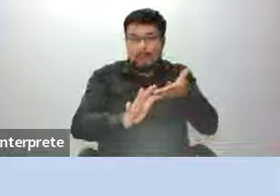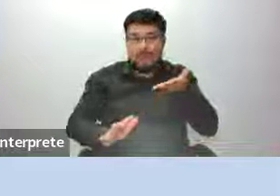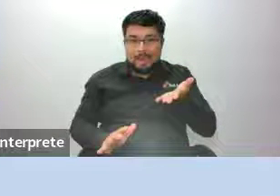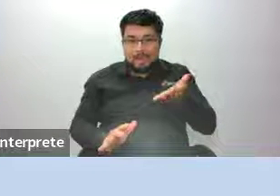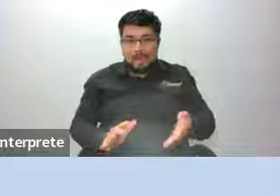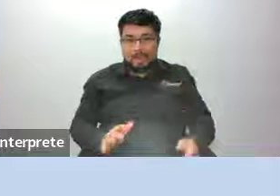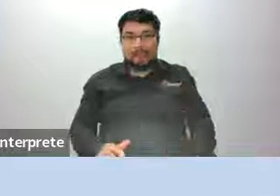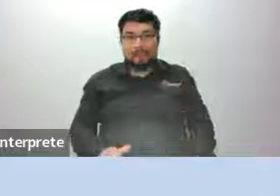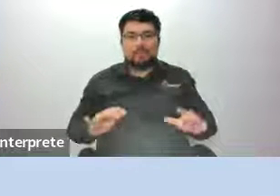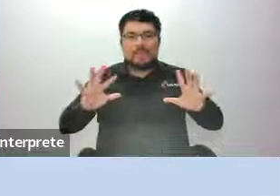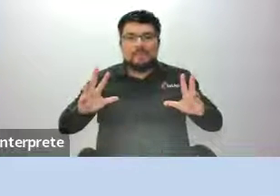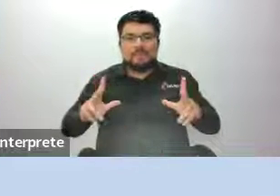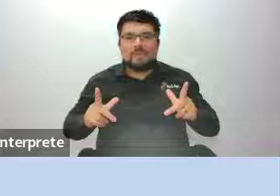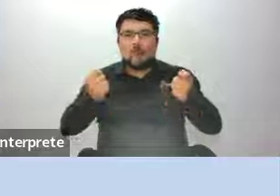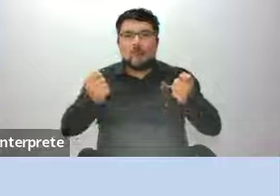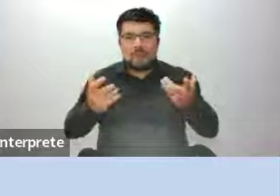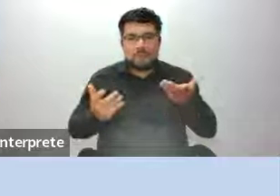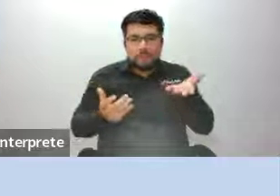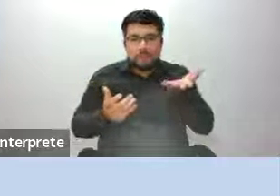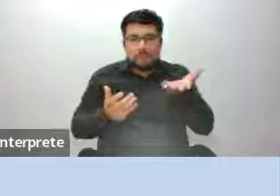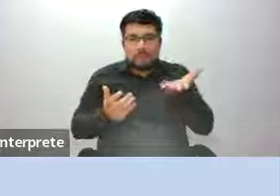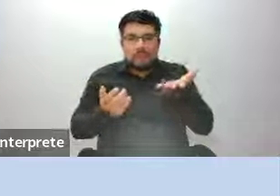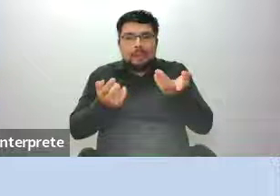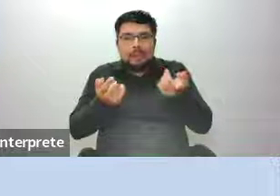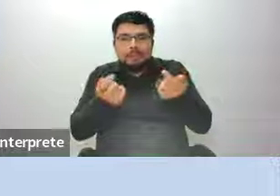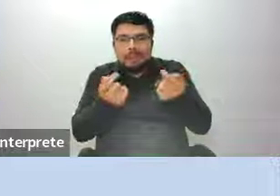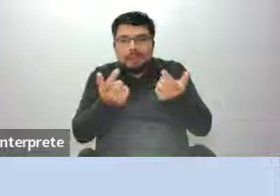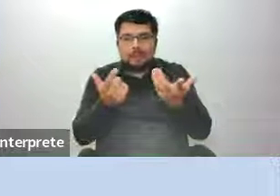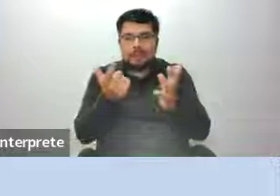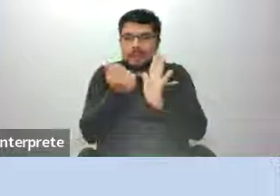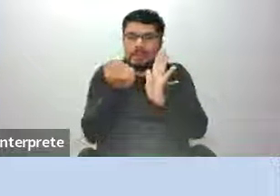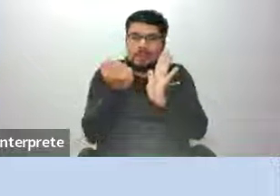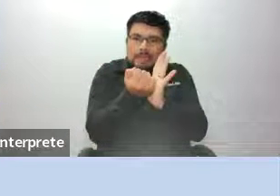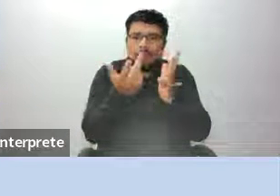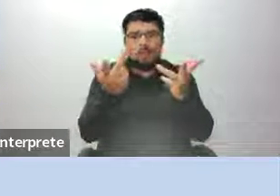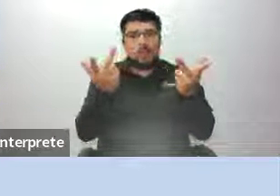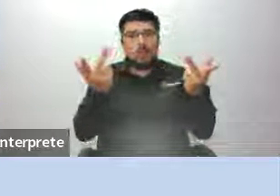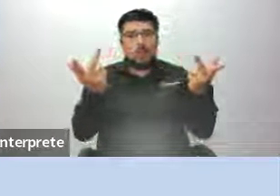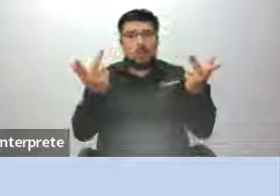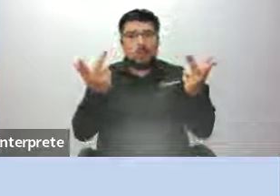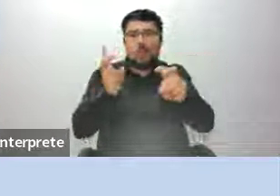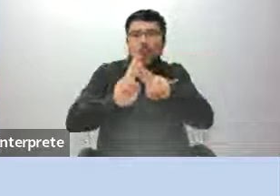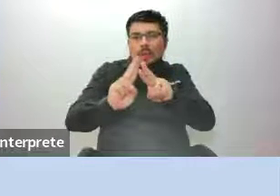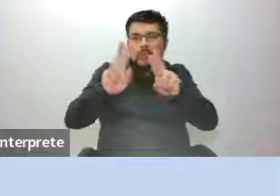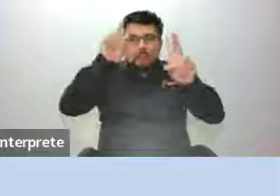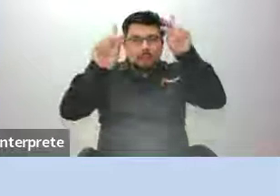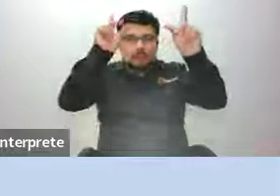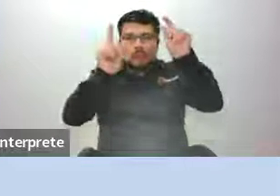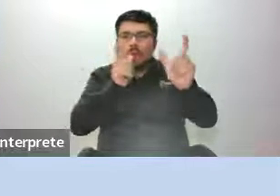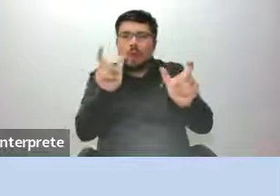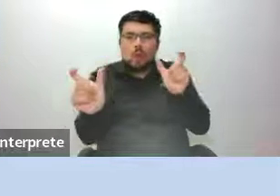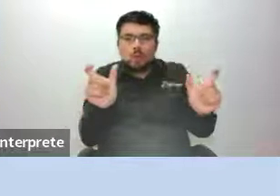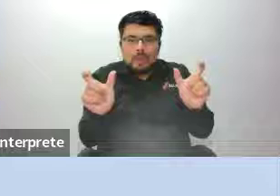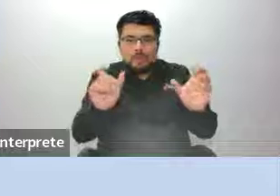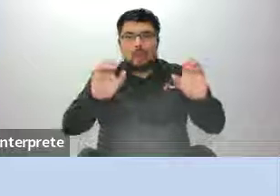simbolizar, ¿no es cierto?, de poner un símbolo y crear conceptos y poder desarrollar el pensamiento,